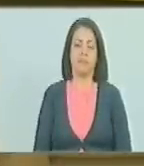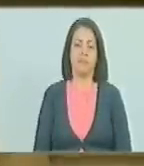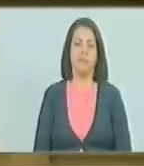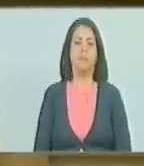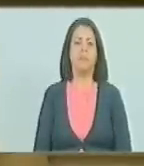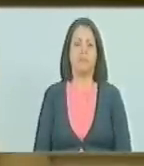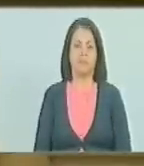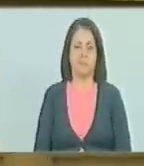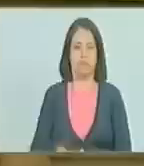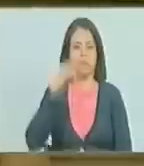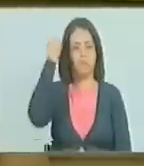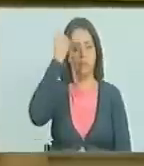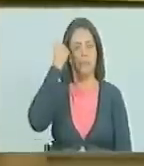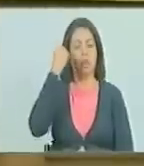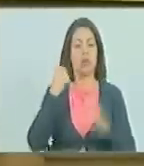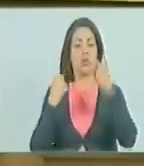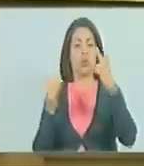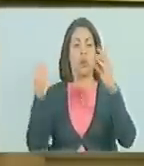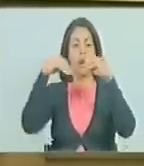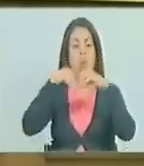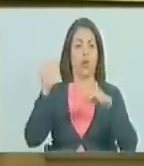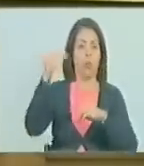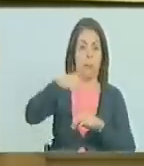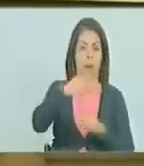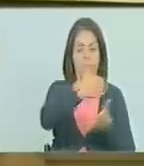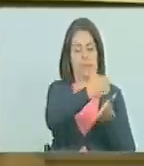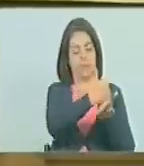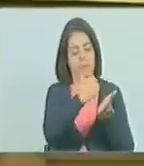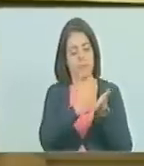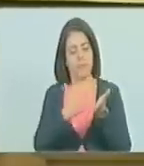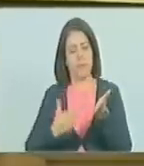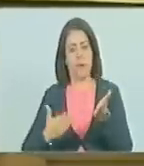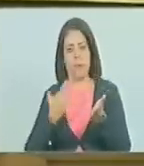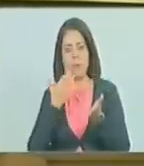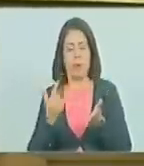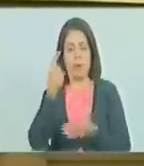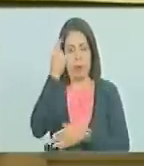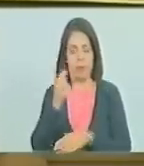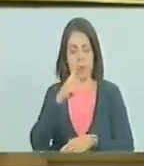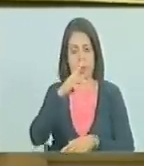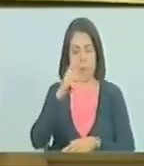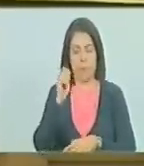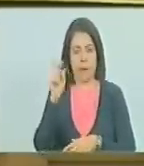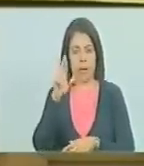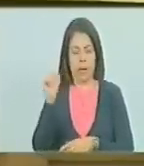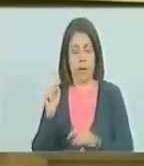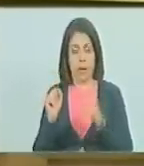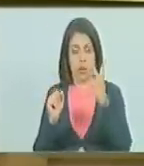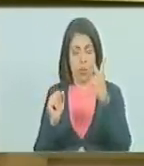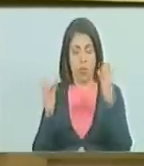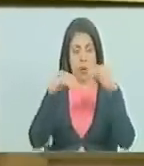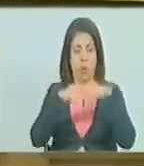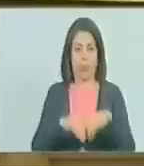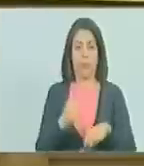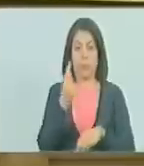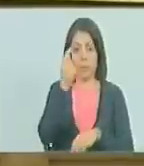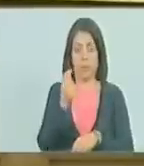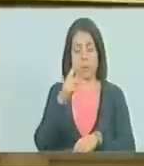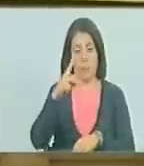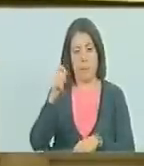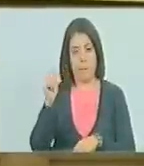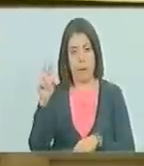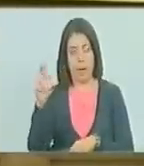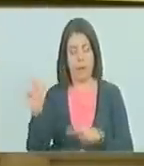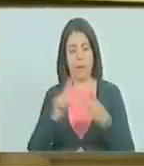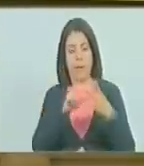el considerando y los dos acuerdos adicionales, el considerando solicitado por el diputado Parra y los dos acuerdos, uno solicitado por el diputado Parra y